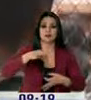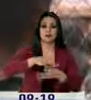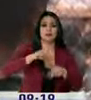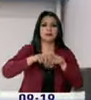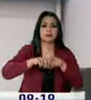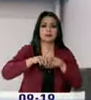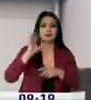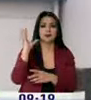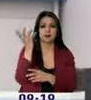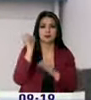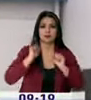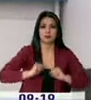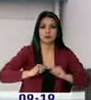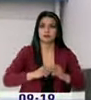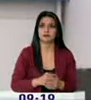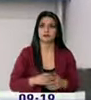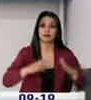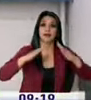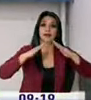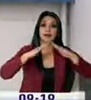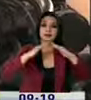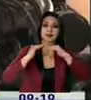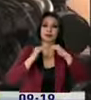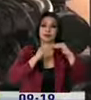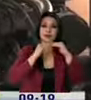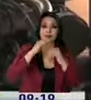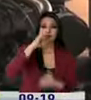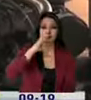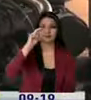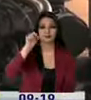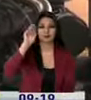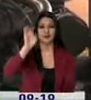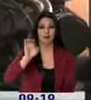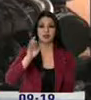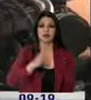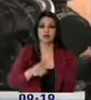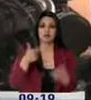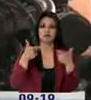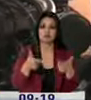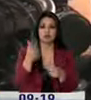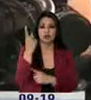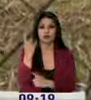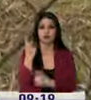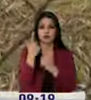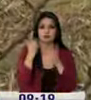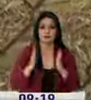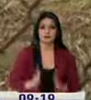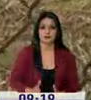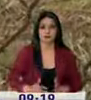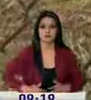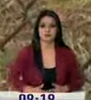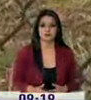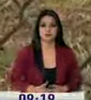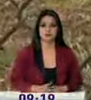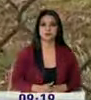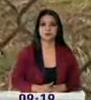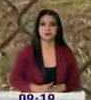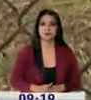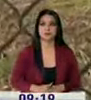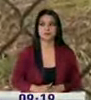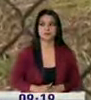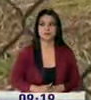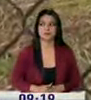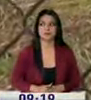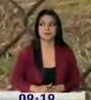las condiciones meteorológicas. La Casa de la Democracia está bajo seguridad permanente a cargo de 11 efectivos militares. Desde la provincia de Pastaza